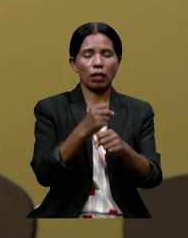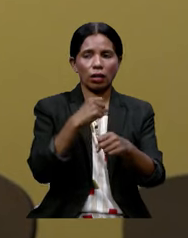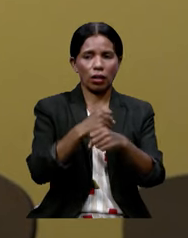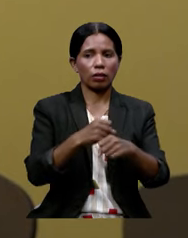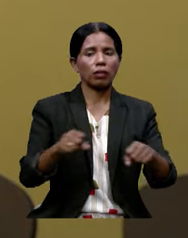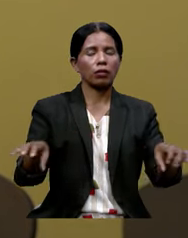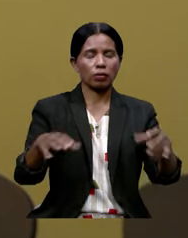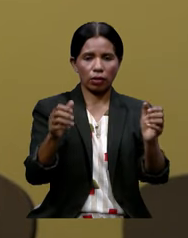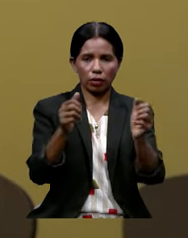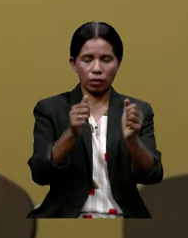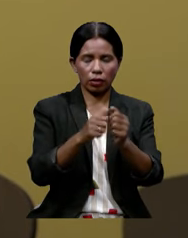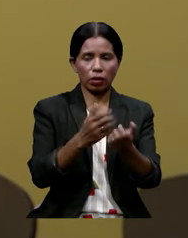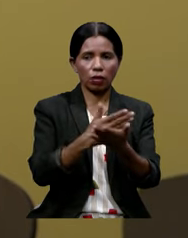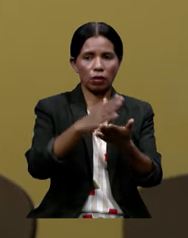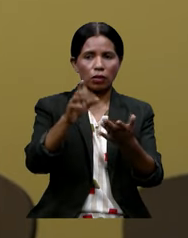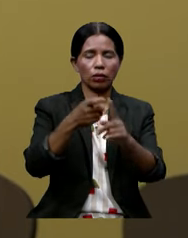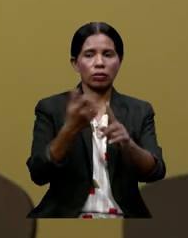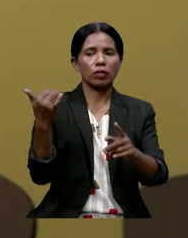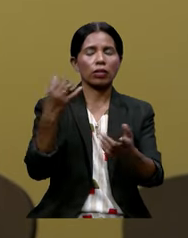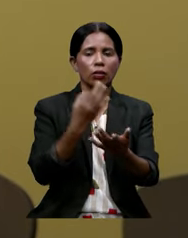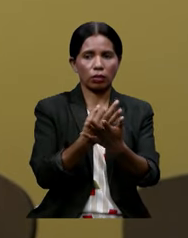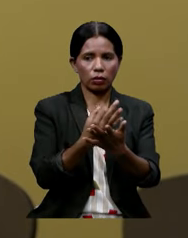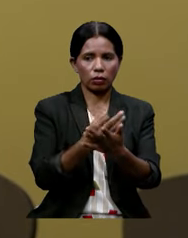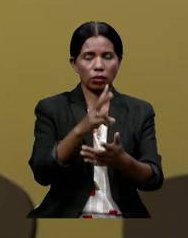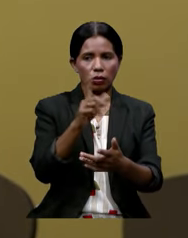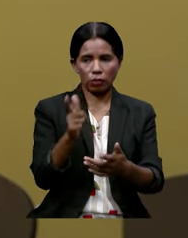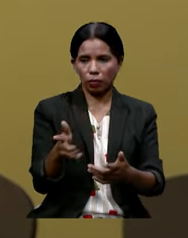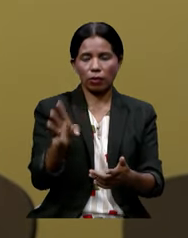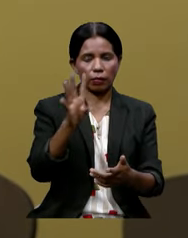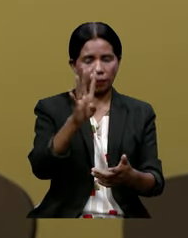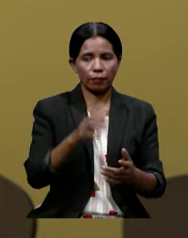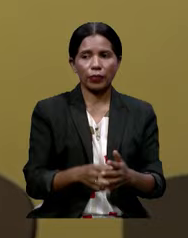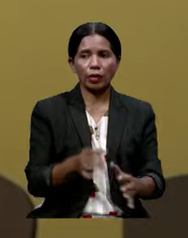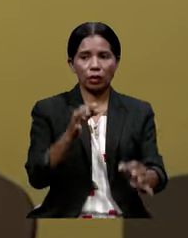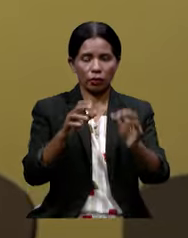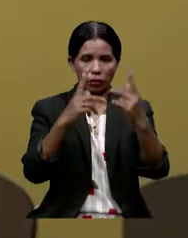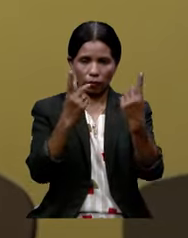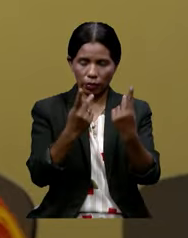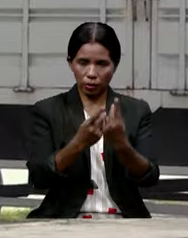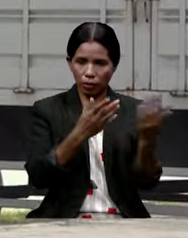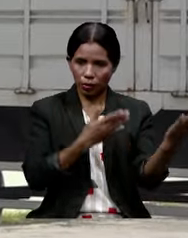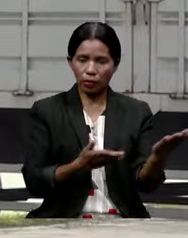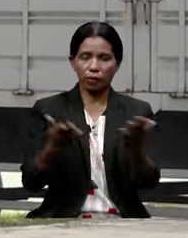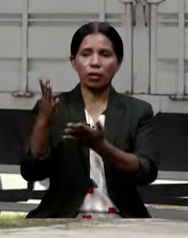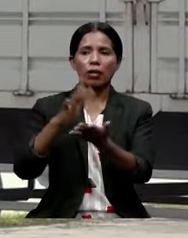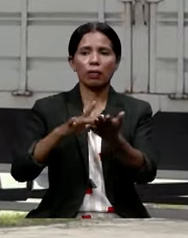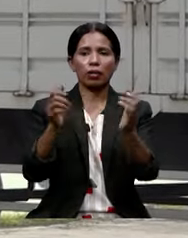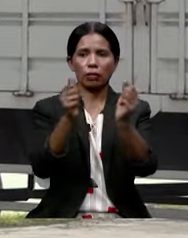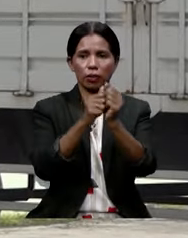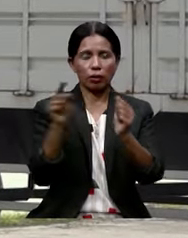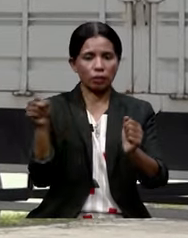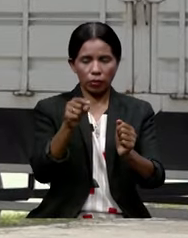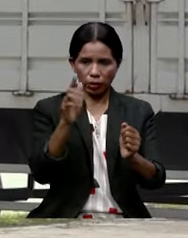compras justicia en el orçamento rásico 2024 ¿no? Más que compañía Salimago hasta maona hay moro 4%